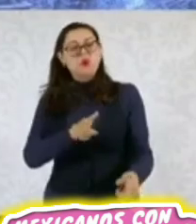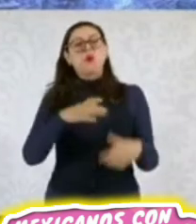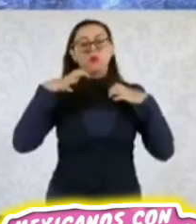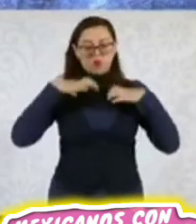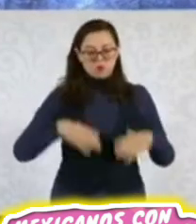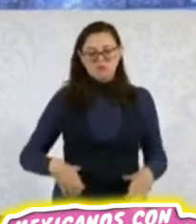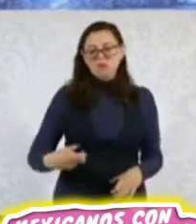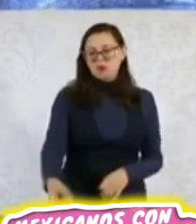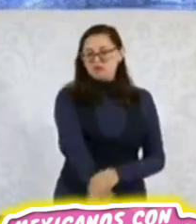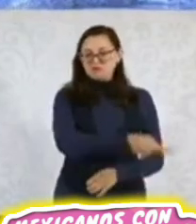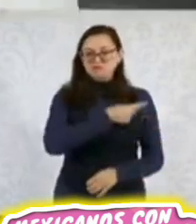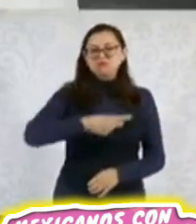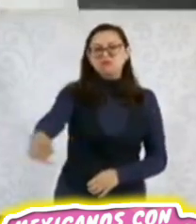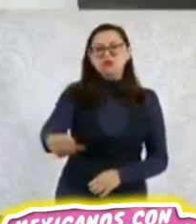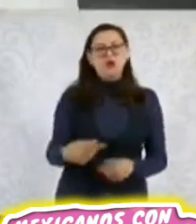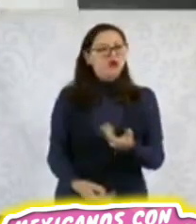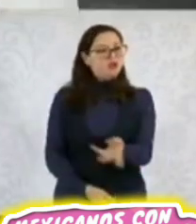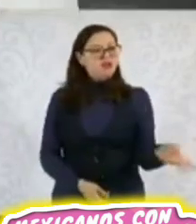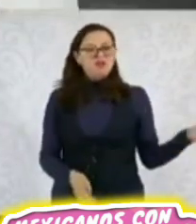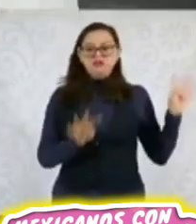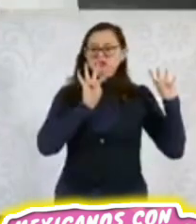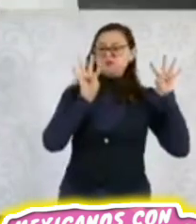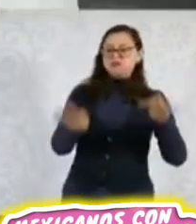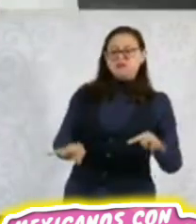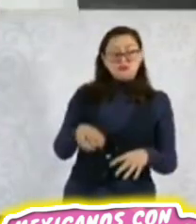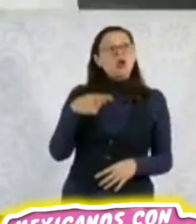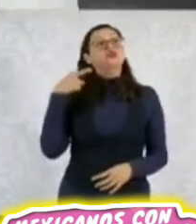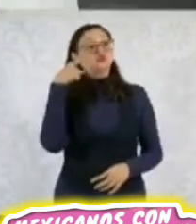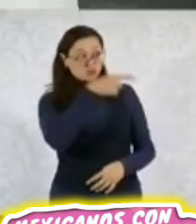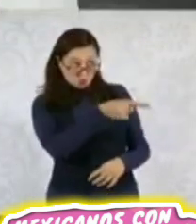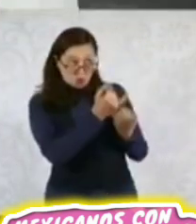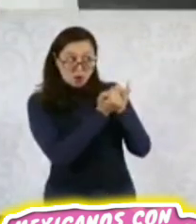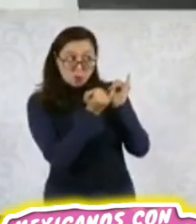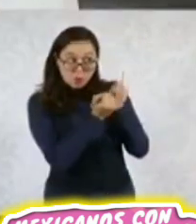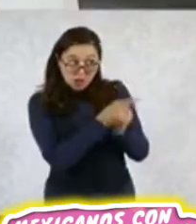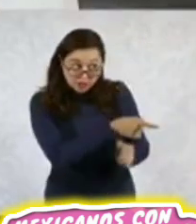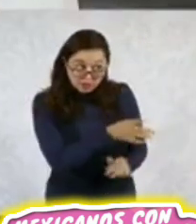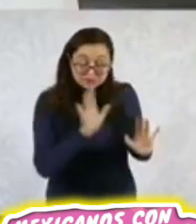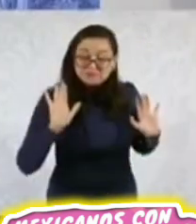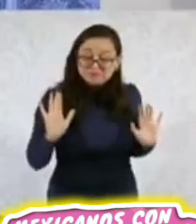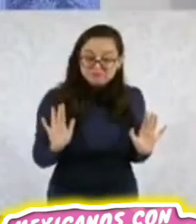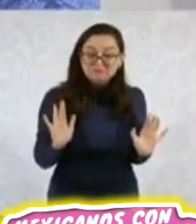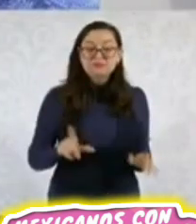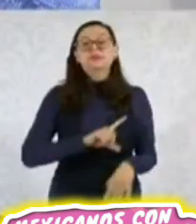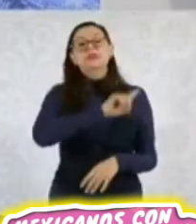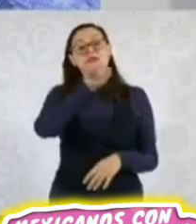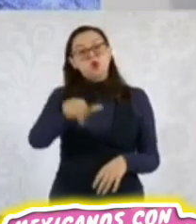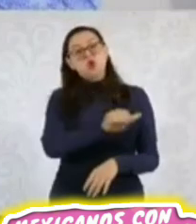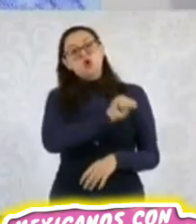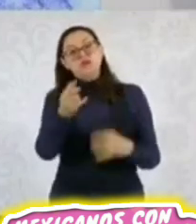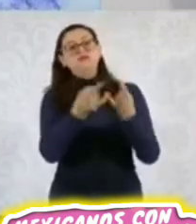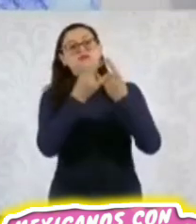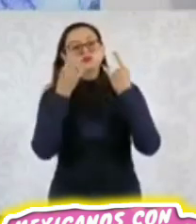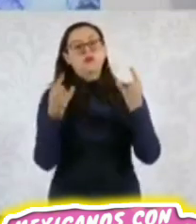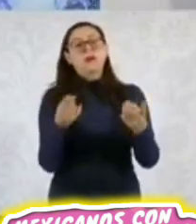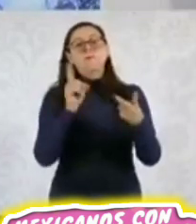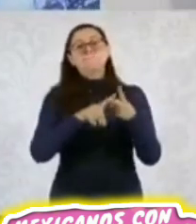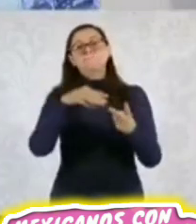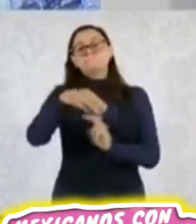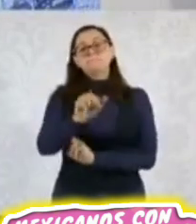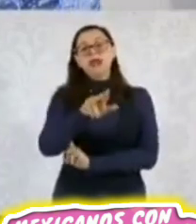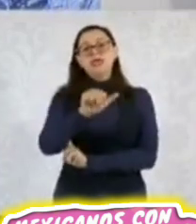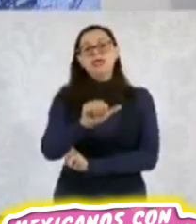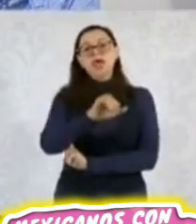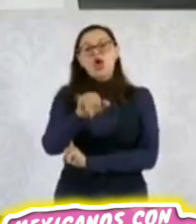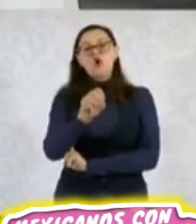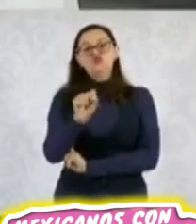expuesto al resto de las mujeres para decir, esto te va a pasar por insurgente. Un segundo caso, María Josefa Martínez, de la